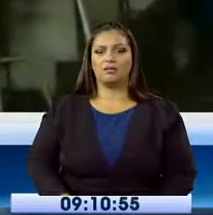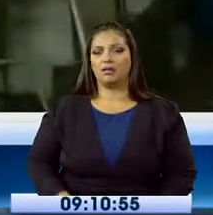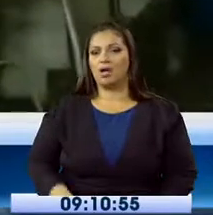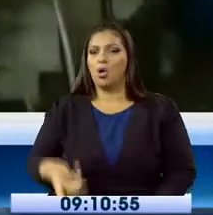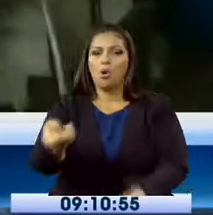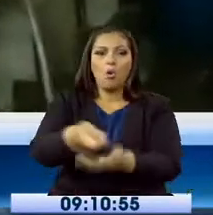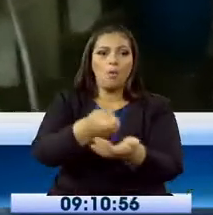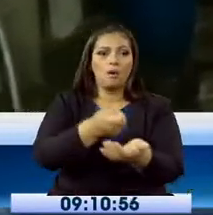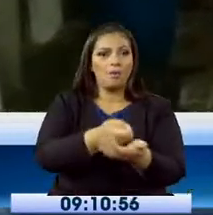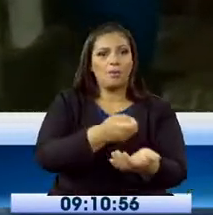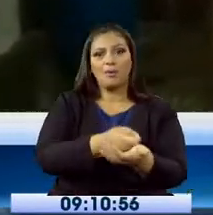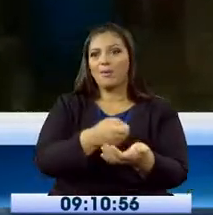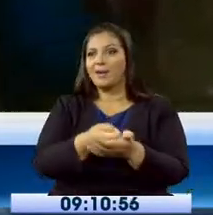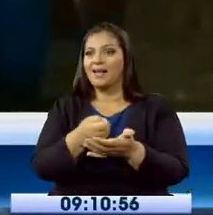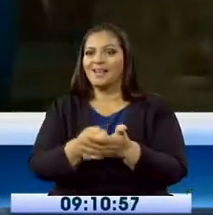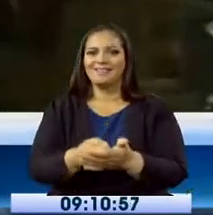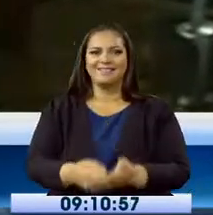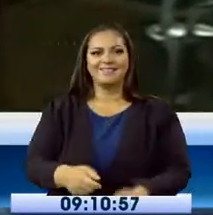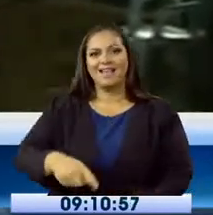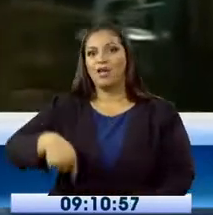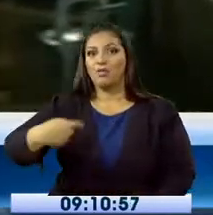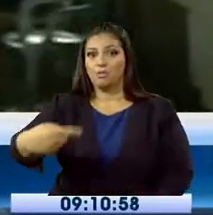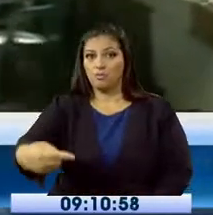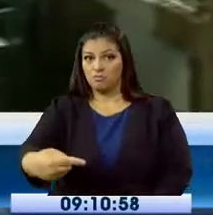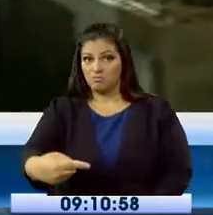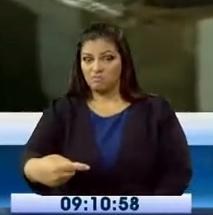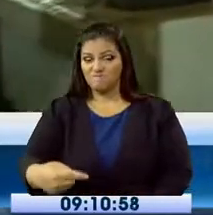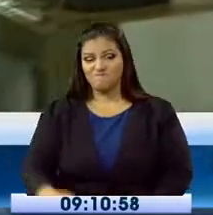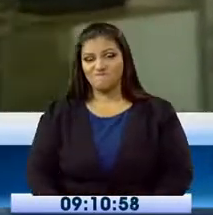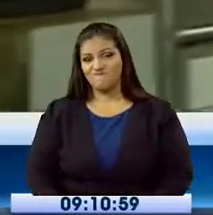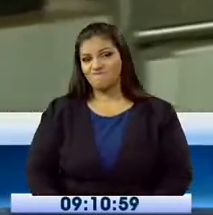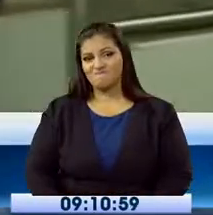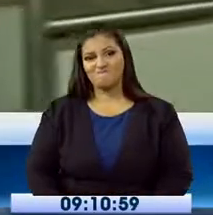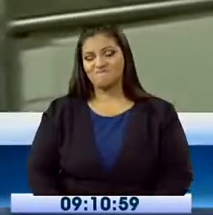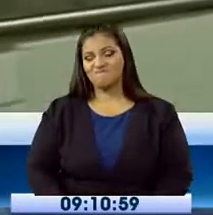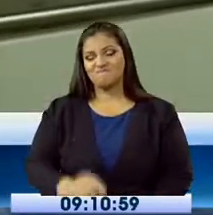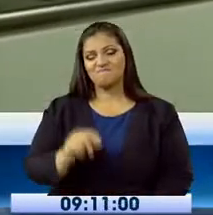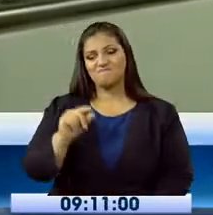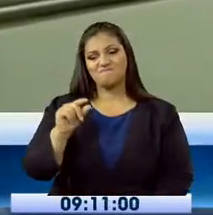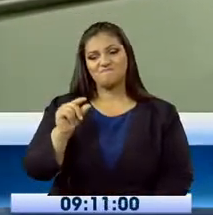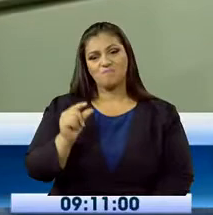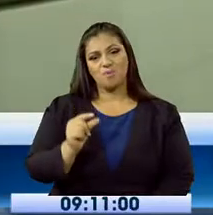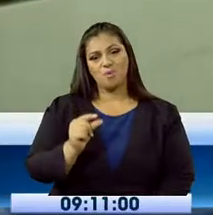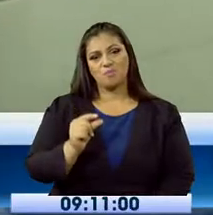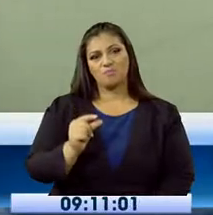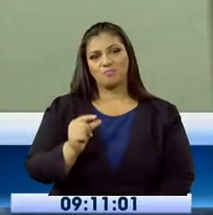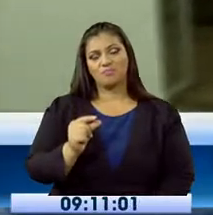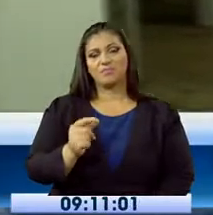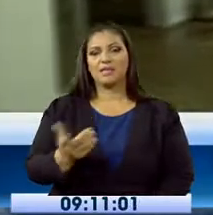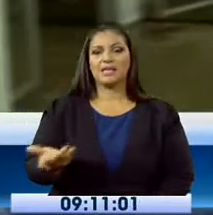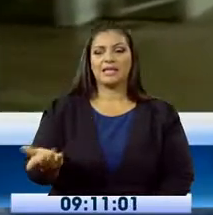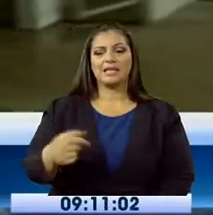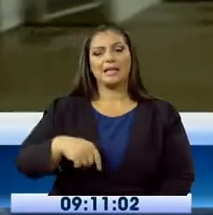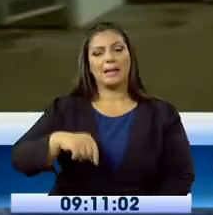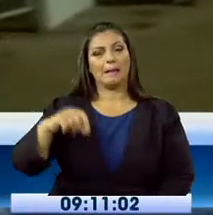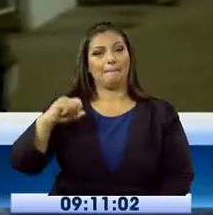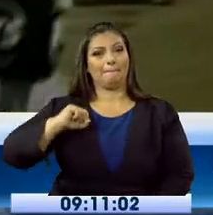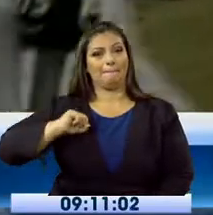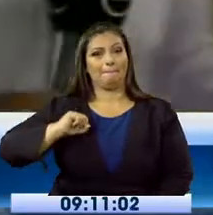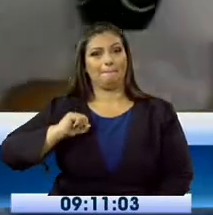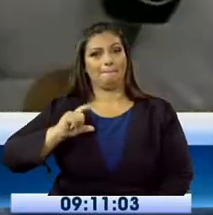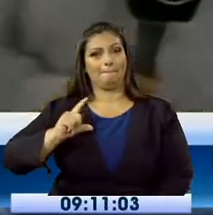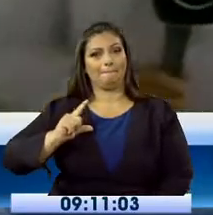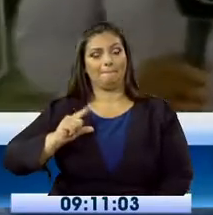tiene, por ejemplo, que tiene, estamos junto al mar, que podemos tranquilamente abastecernos y comer mucho marisco, pero no, por